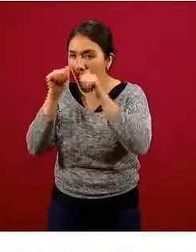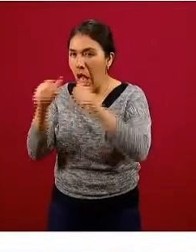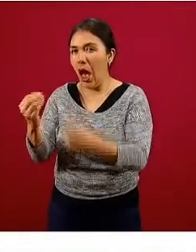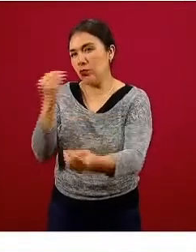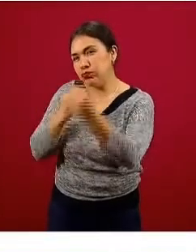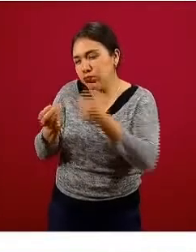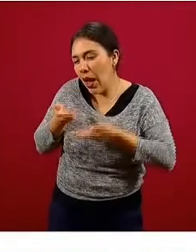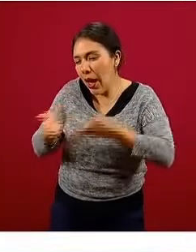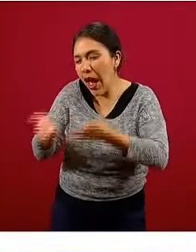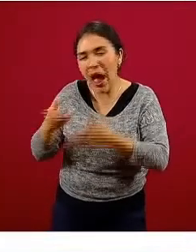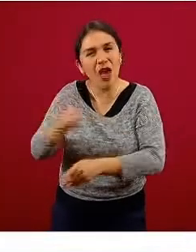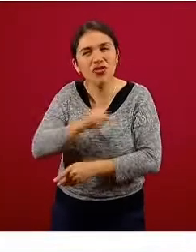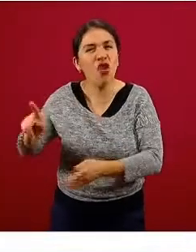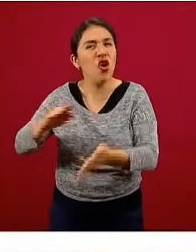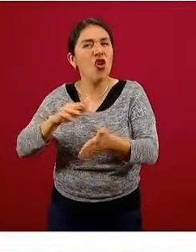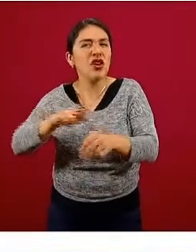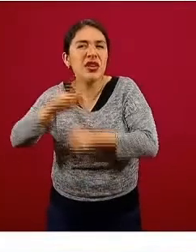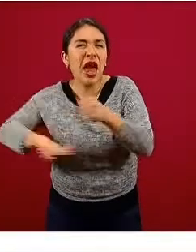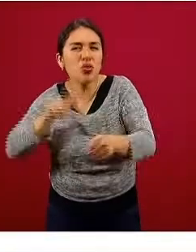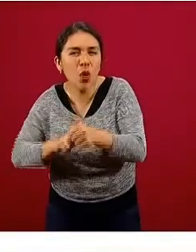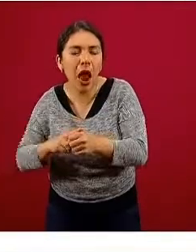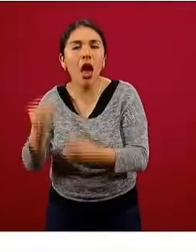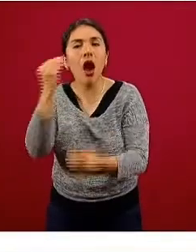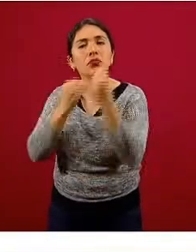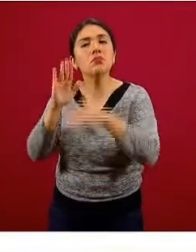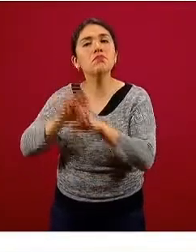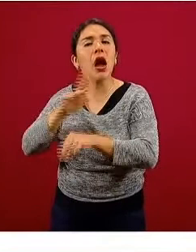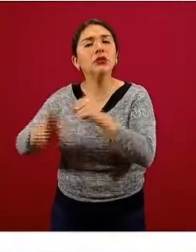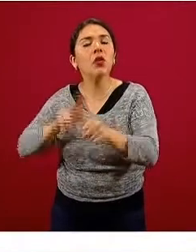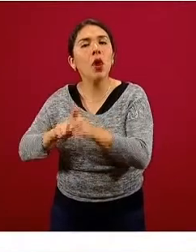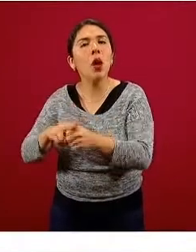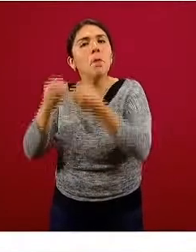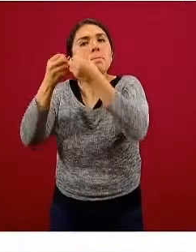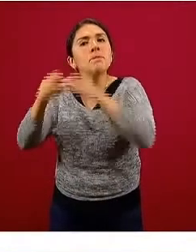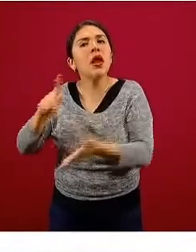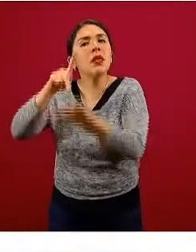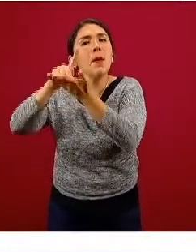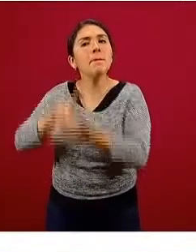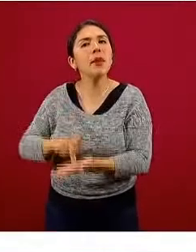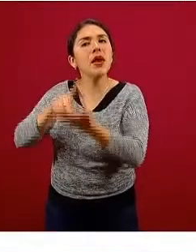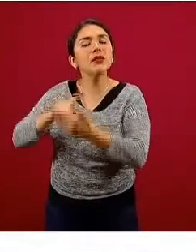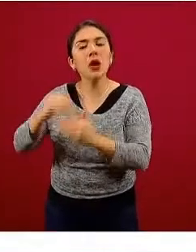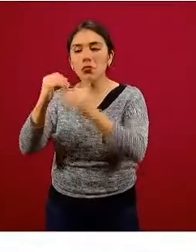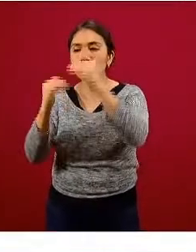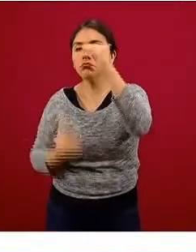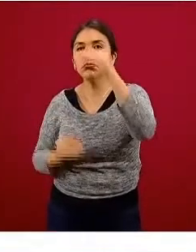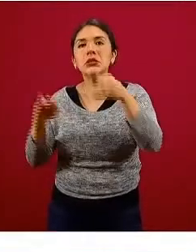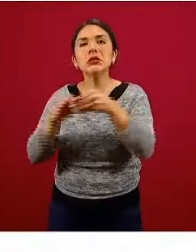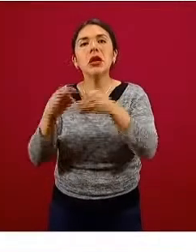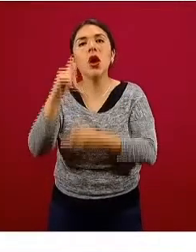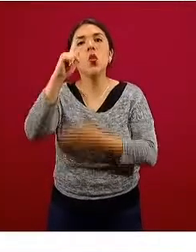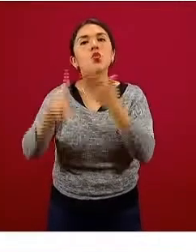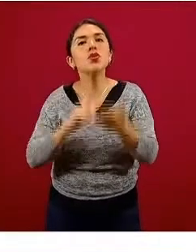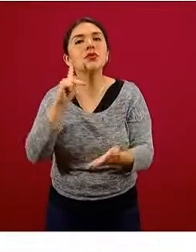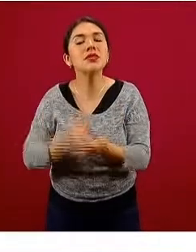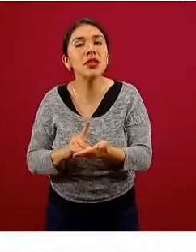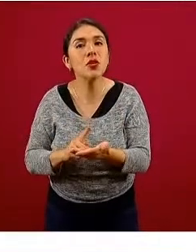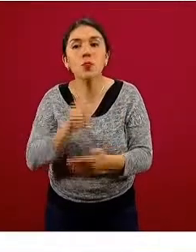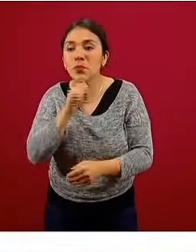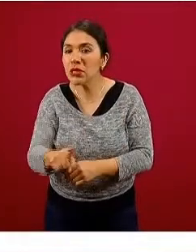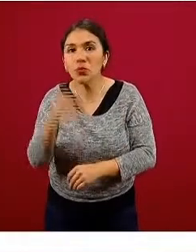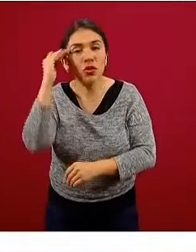alimentos no procesados, desde luego, comían menos calorías y perdieron casi 1 kilo durante